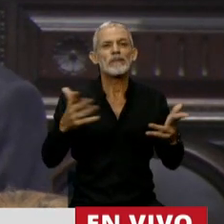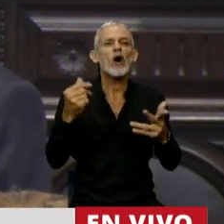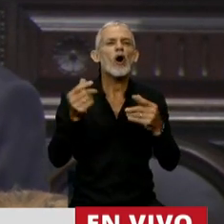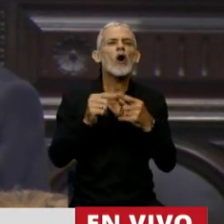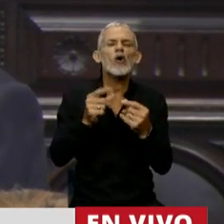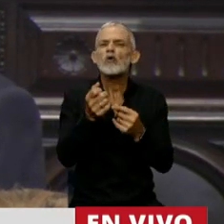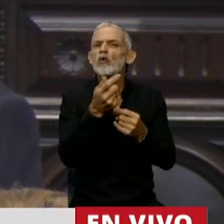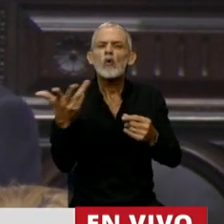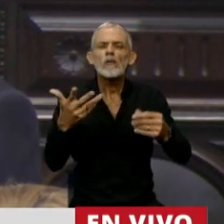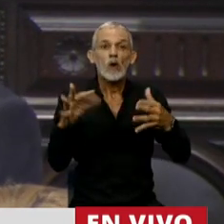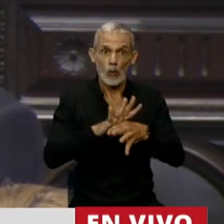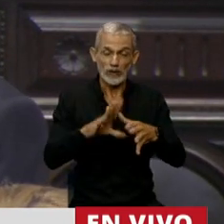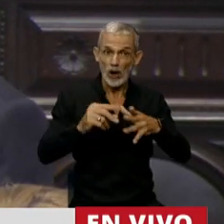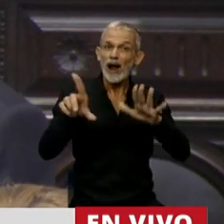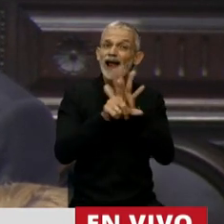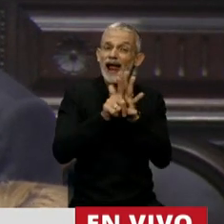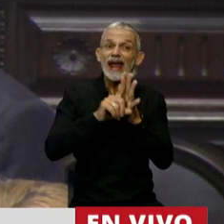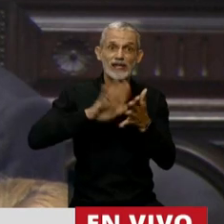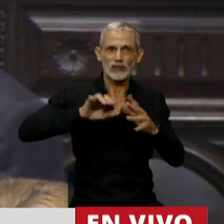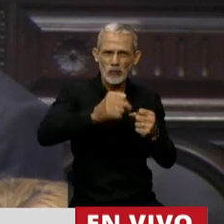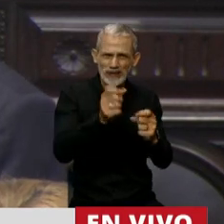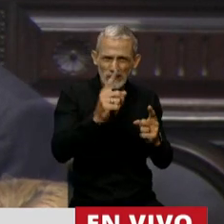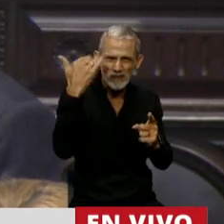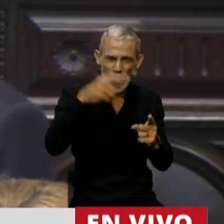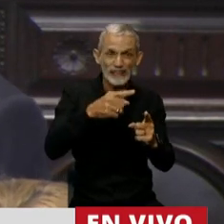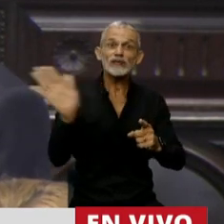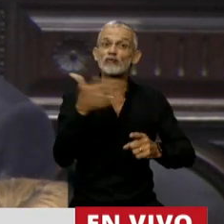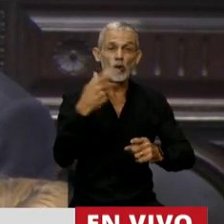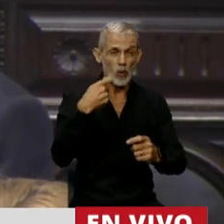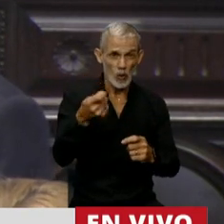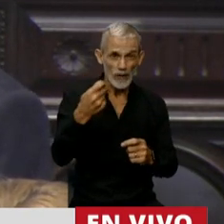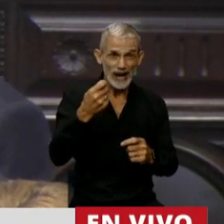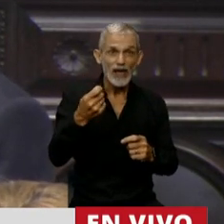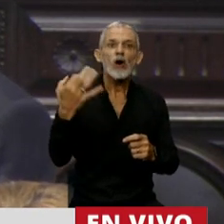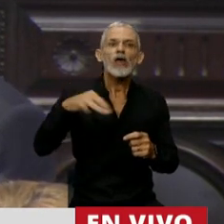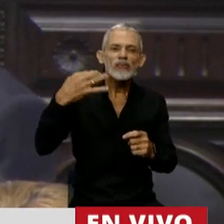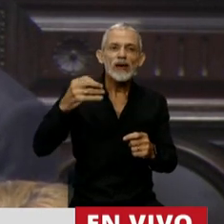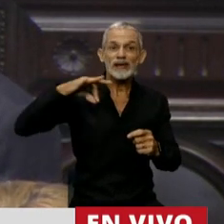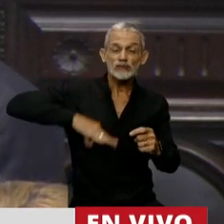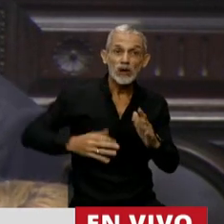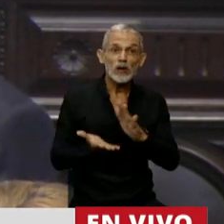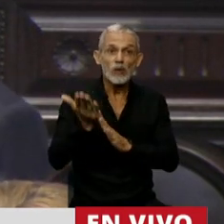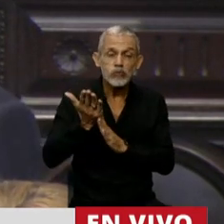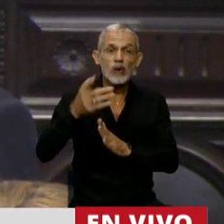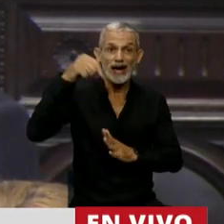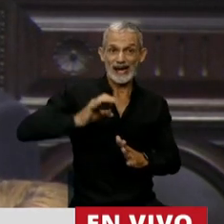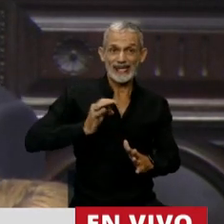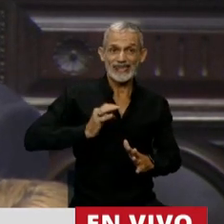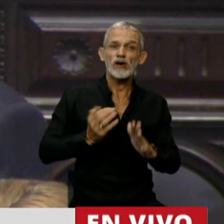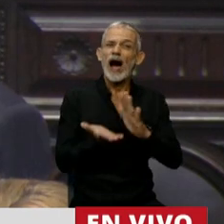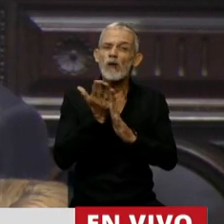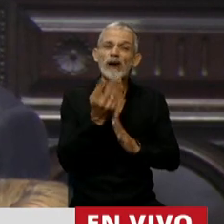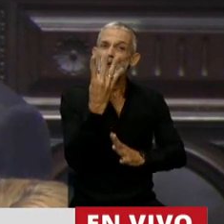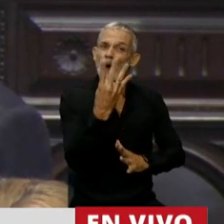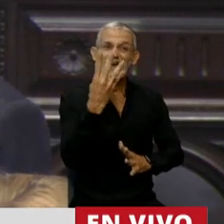números. Bajo la ley de movilidad suspendida, todos los jubilados debieran haber recibido en este 2020 un aumento